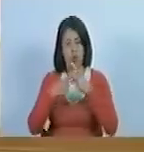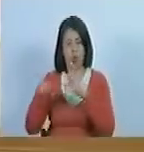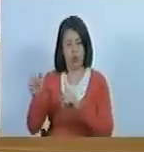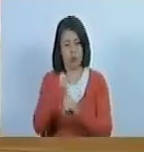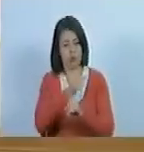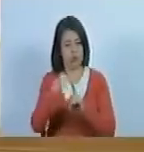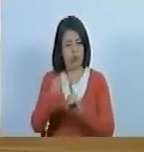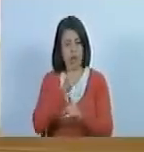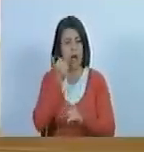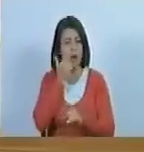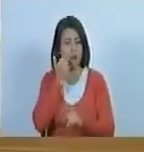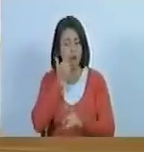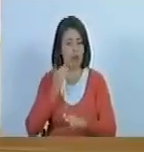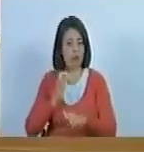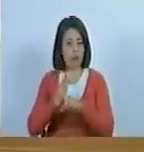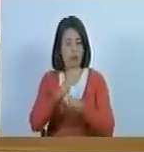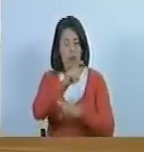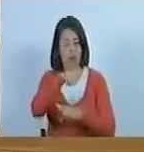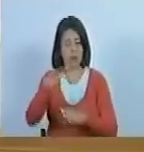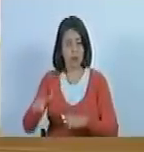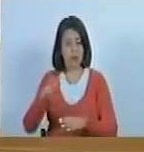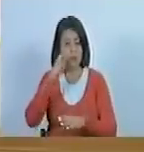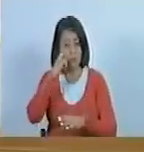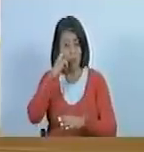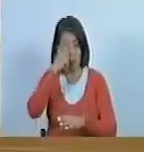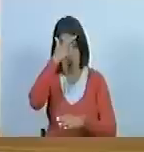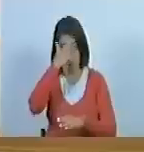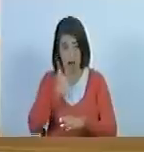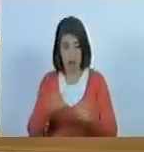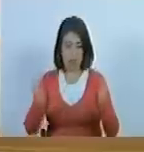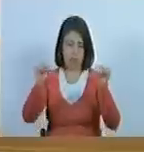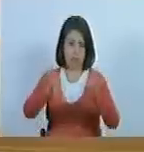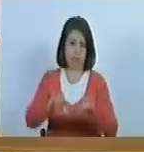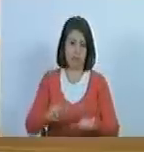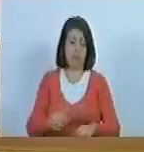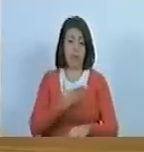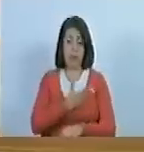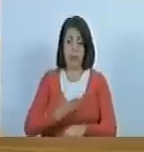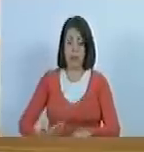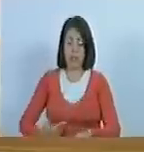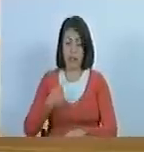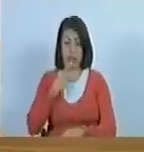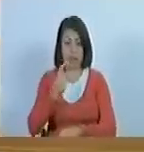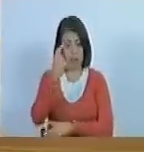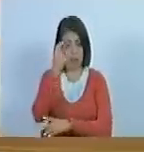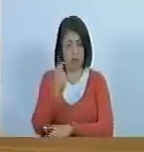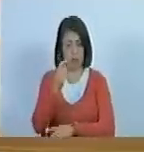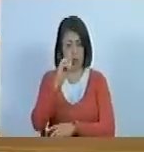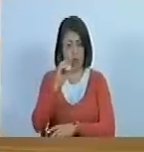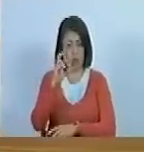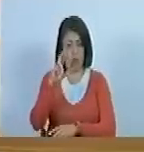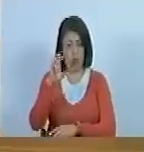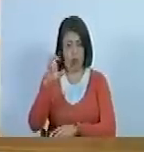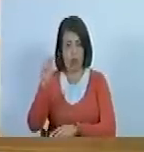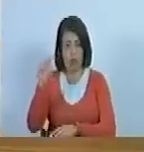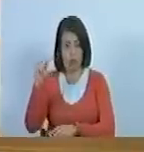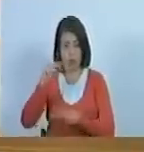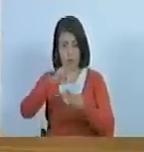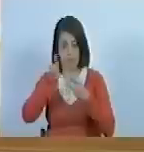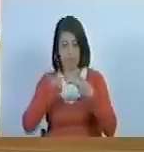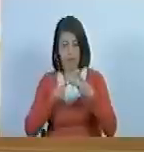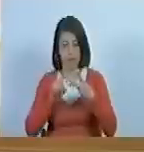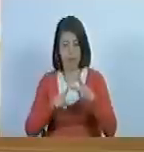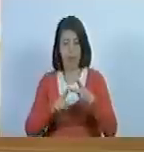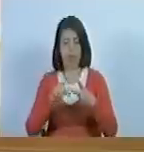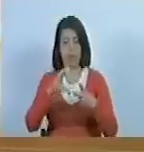tratos crueles, inhumanos o degradantes. El presidente designó a la diputada Oriana Ocio como principal y a la